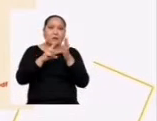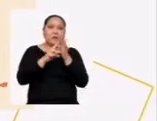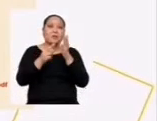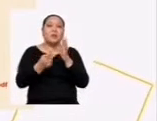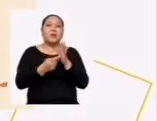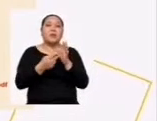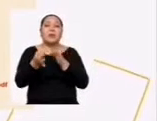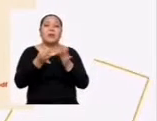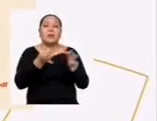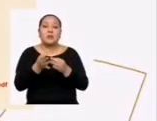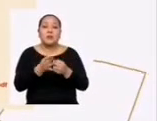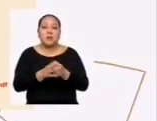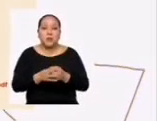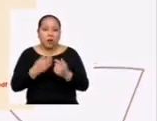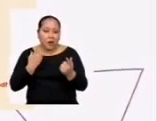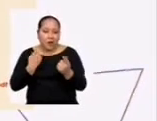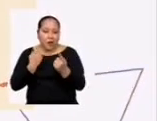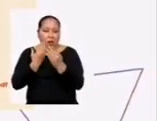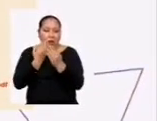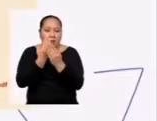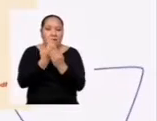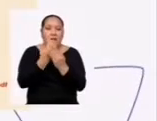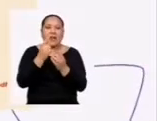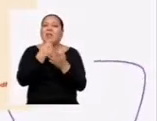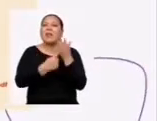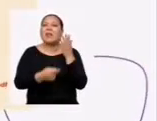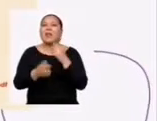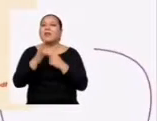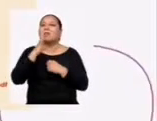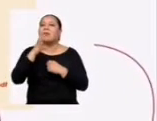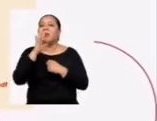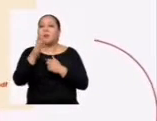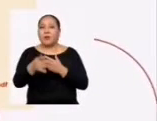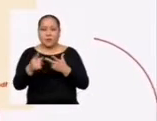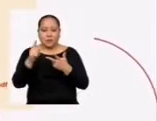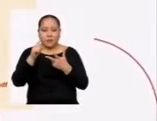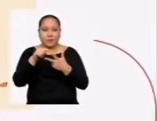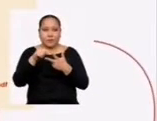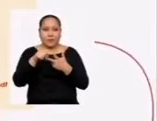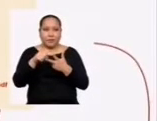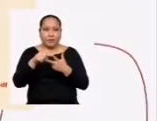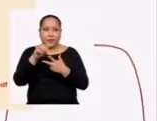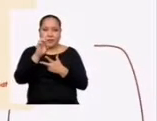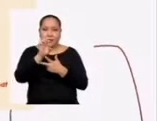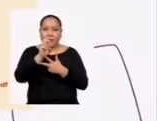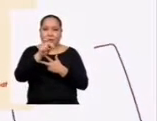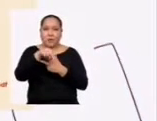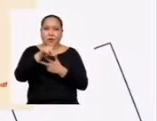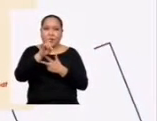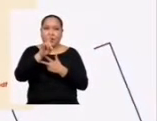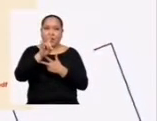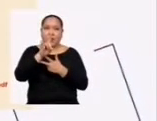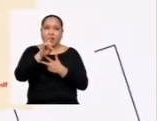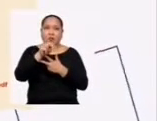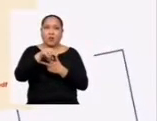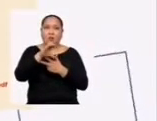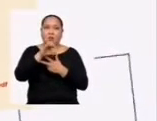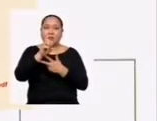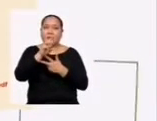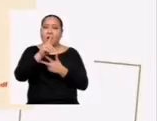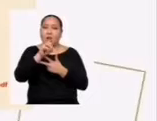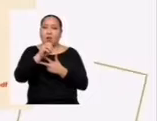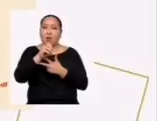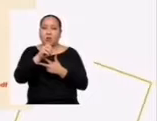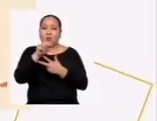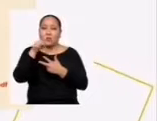acercan al lector a lo que se va a hablar. Luego, se debe hacer un enunciado explícito del tema, señalar